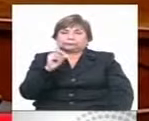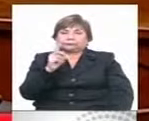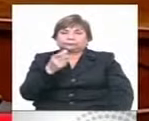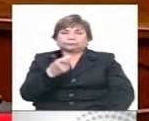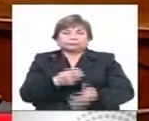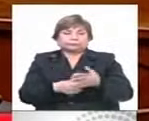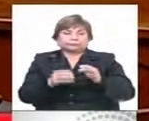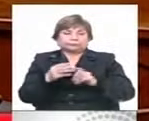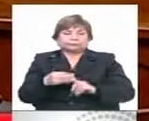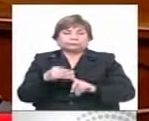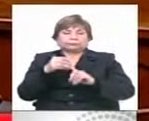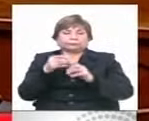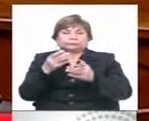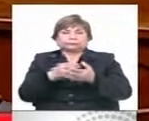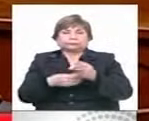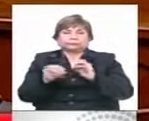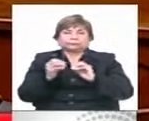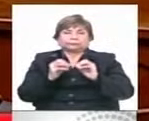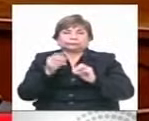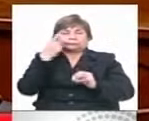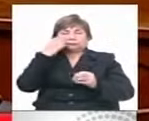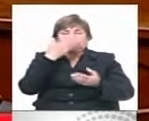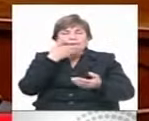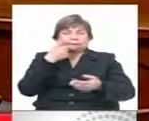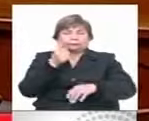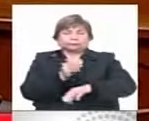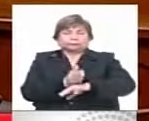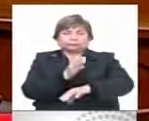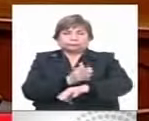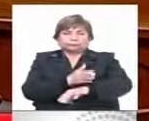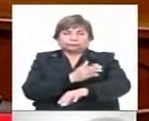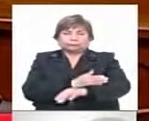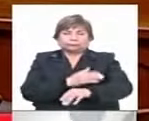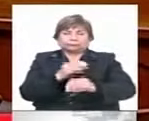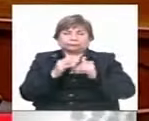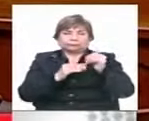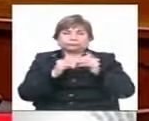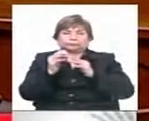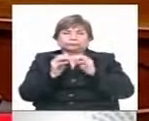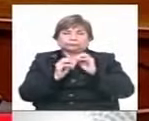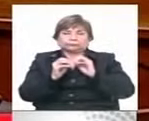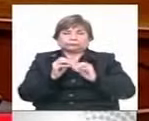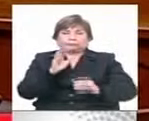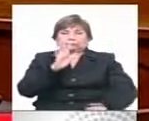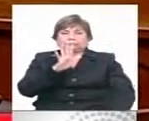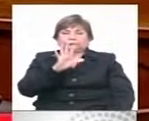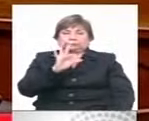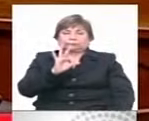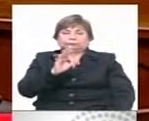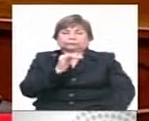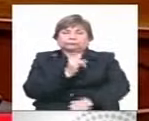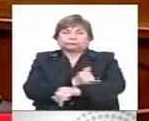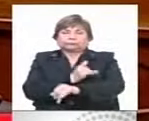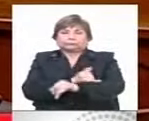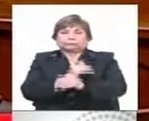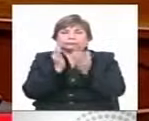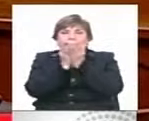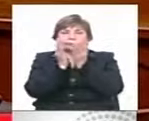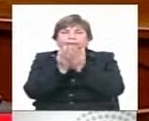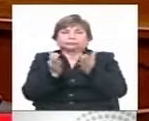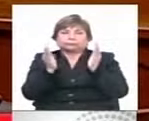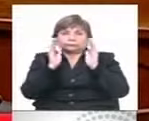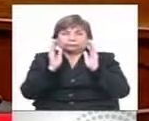proyecto especial de inversión pública para el mejoramiento de la infraestructura de 59 instituciones